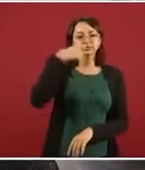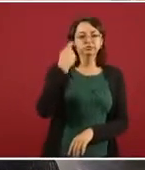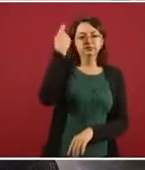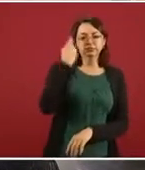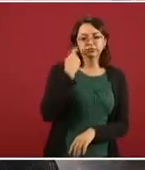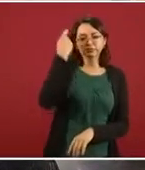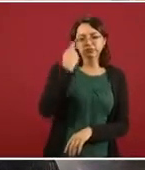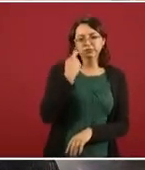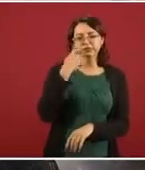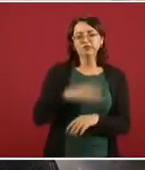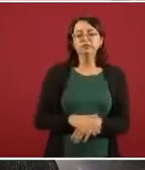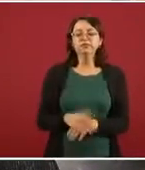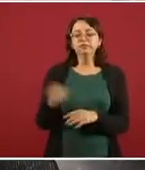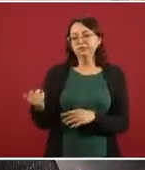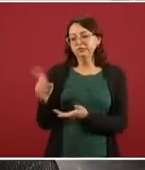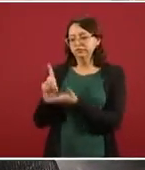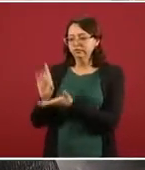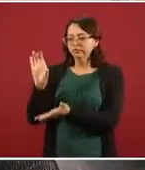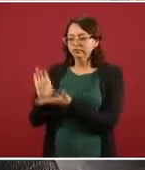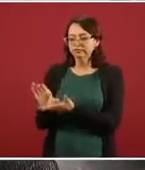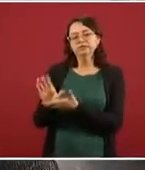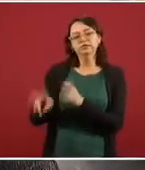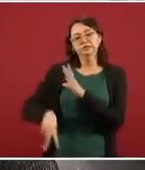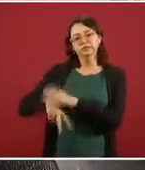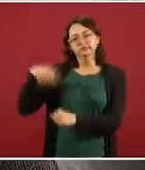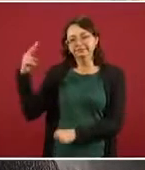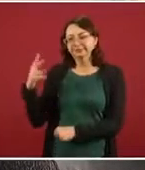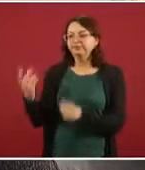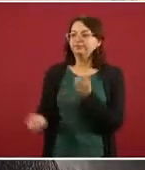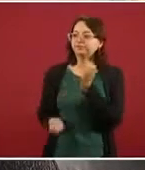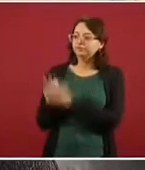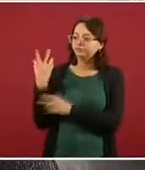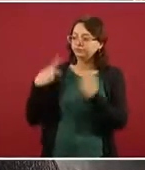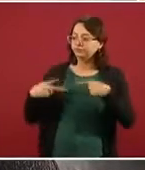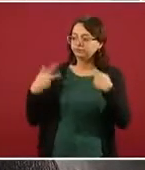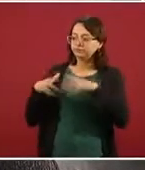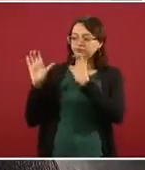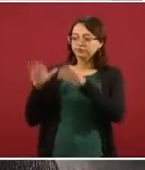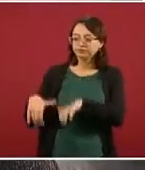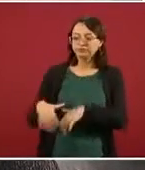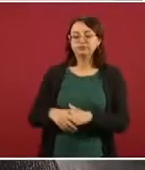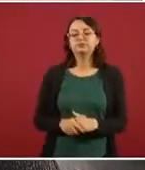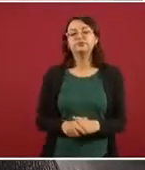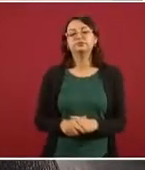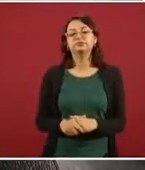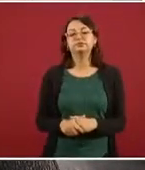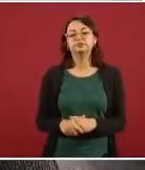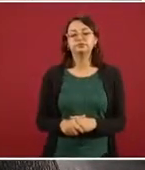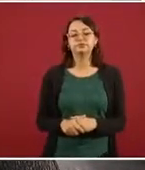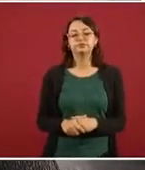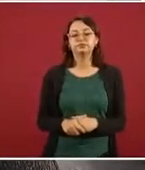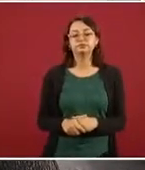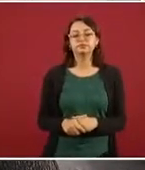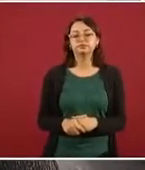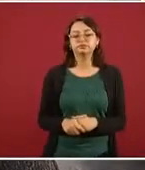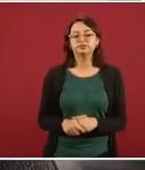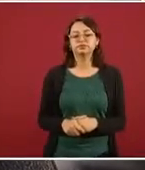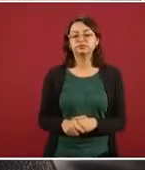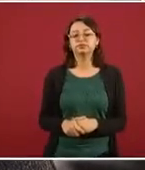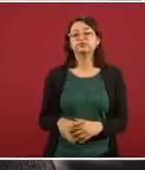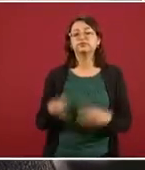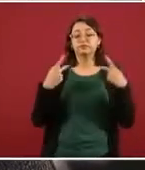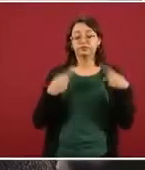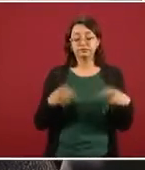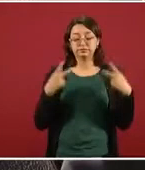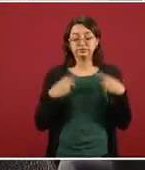para dejar un espacio principalmente para los niños. De estas personas que ya tienen su